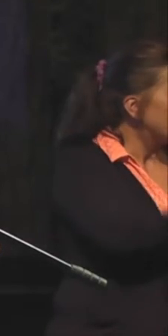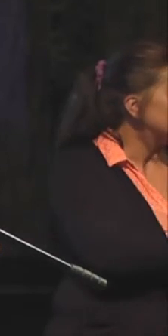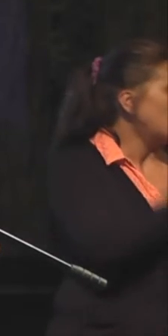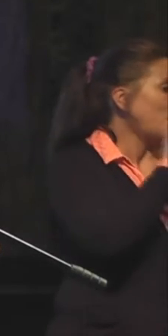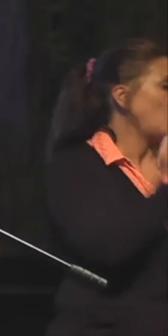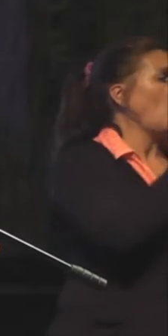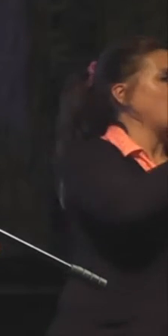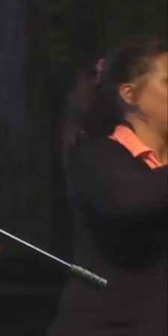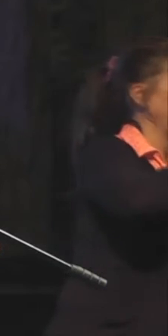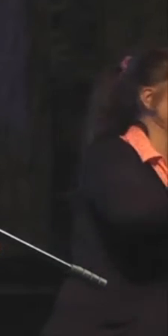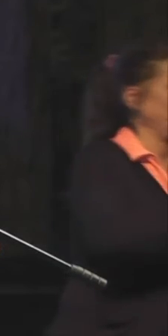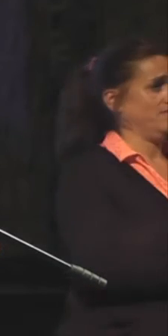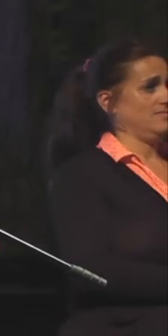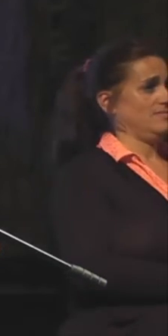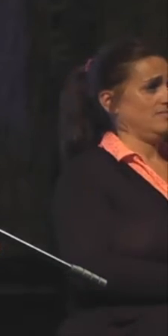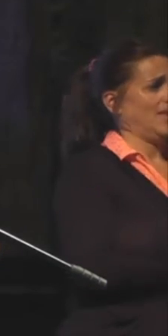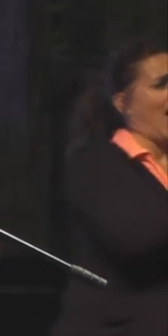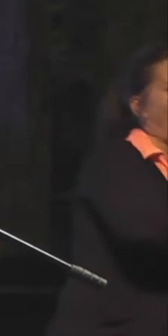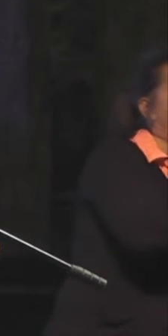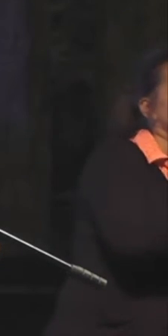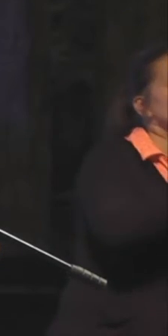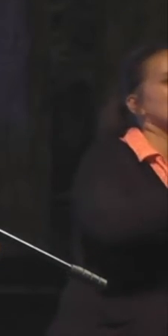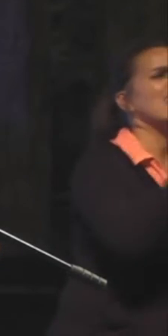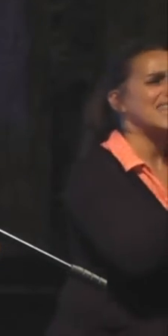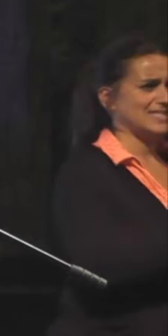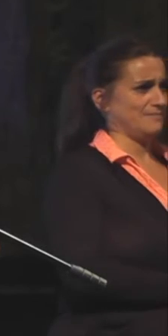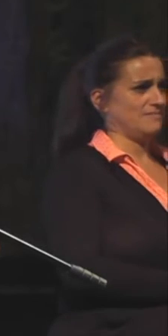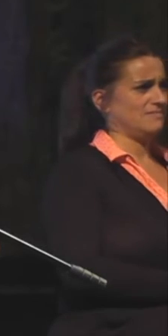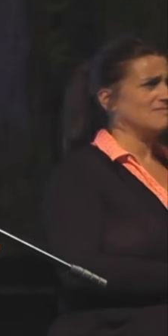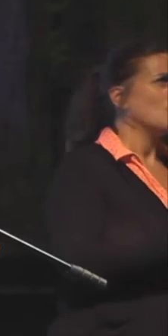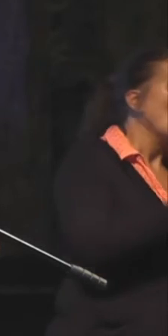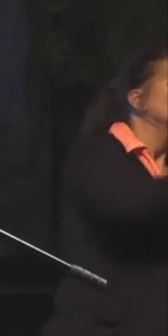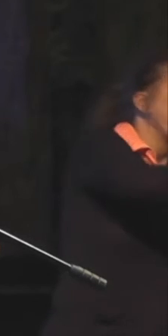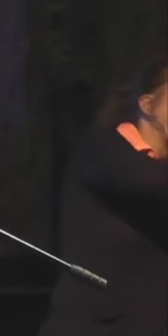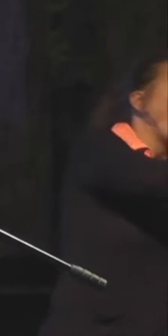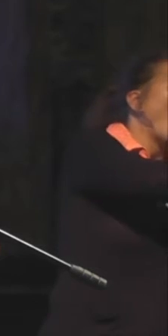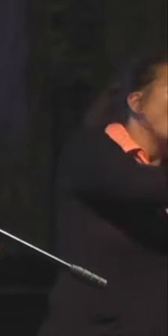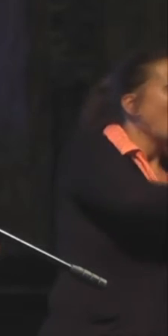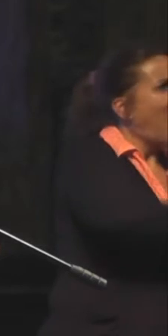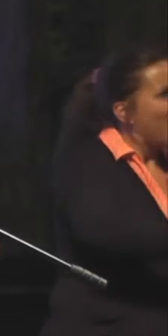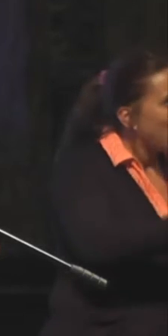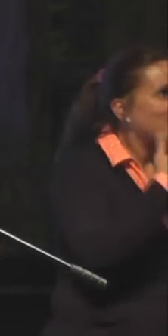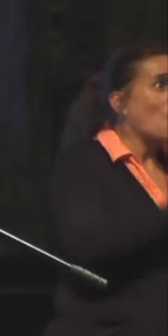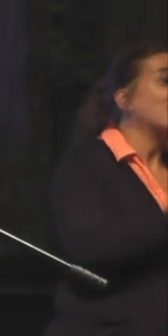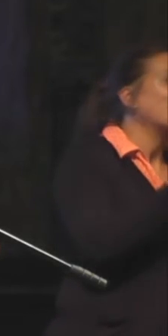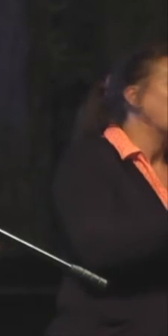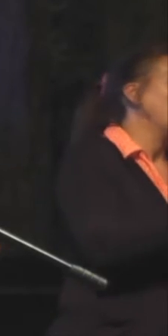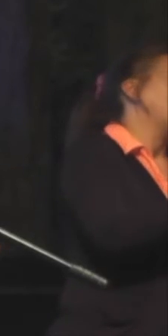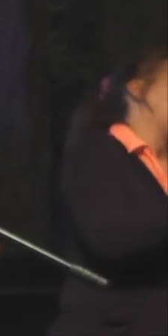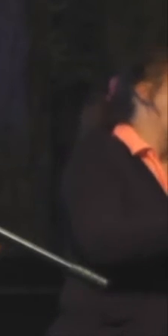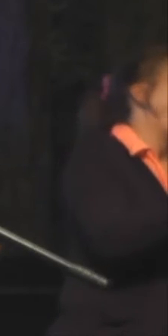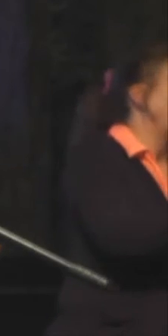paysandú en el 73 tengo pasado horas hablando estos temas que obviamente no